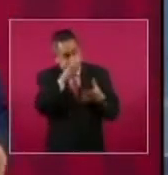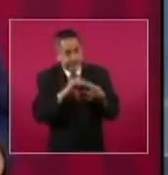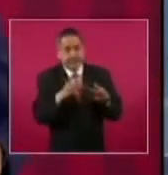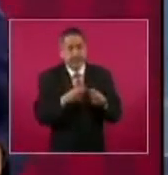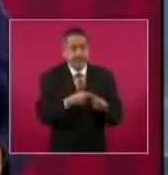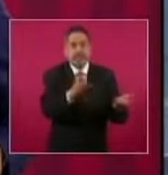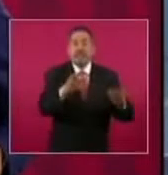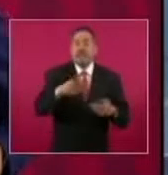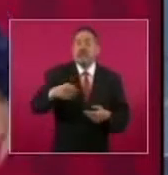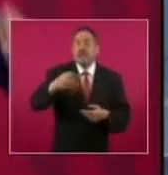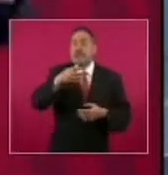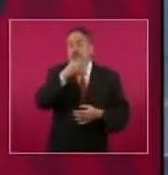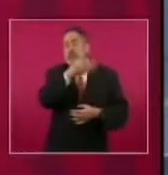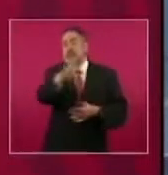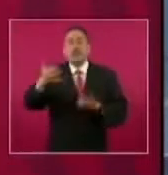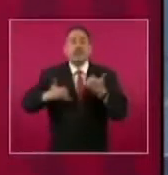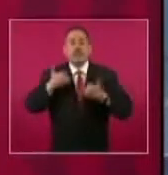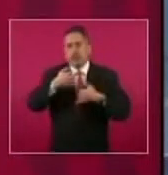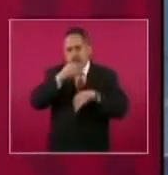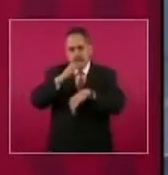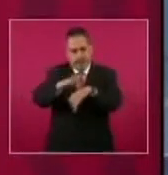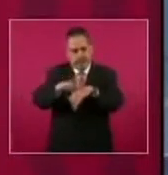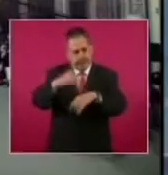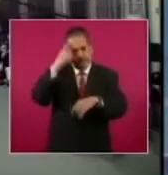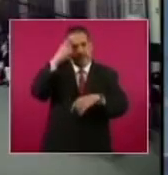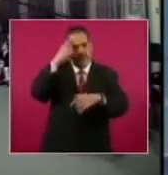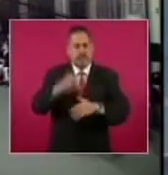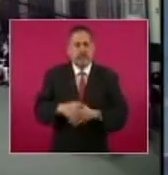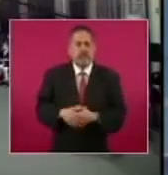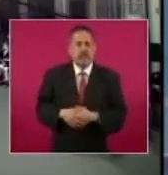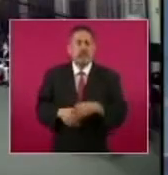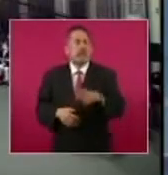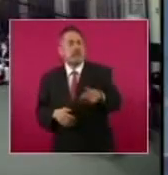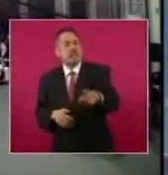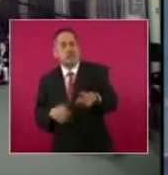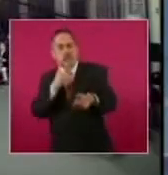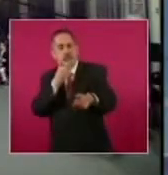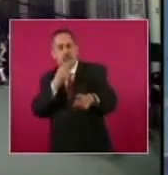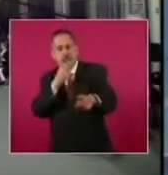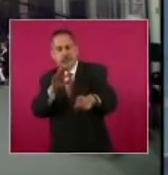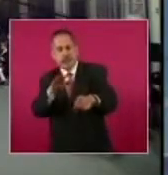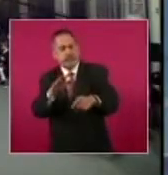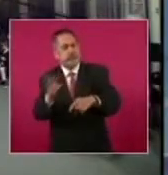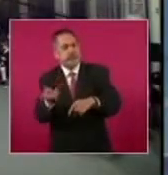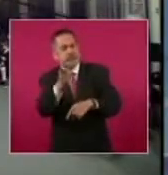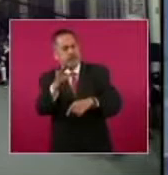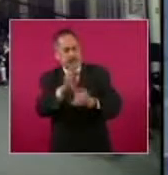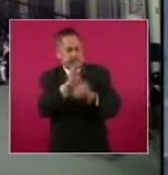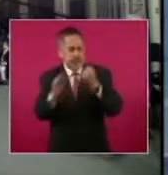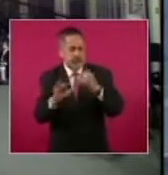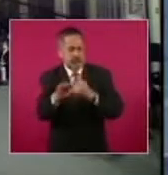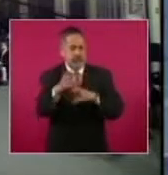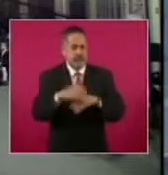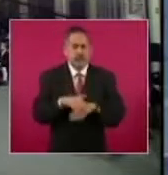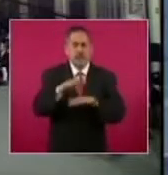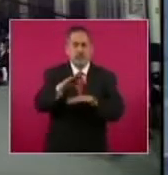mexicano en realidad y ahora se burlan de las coronas y sombreros